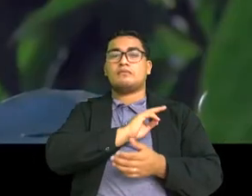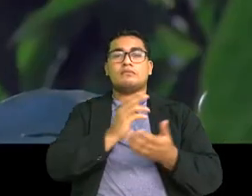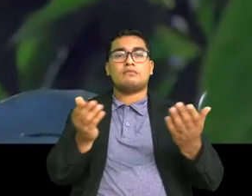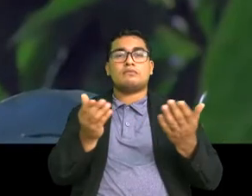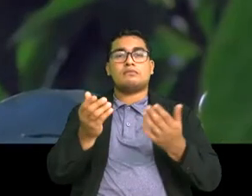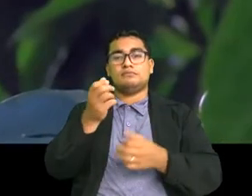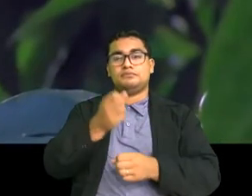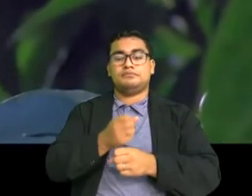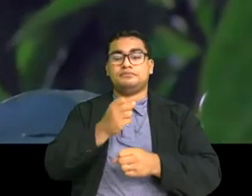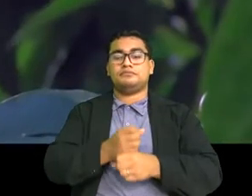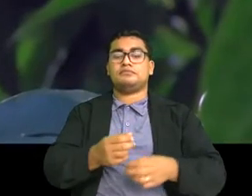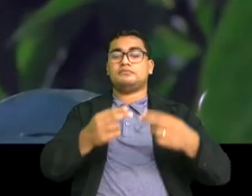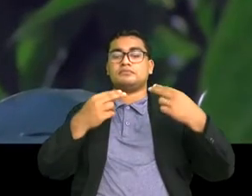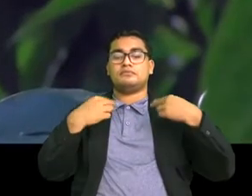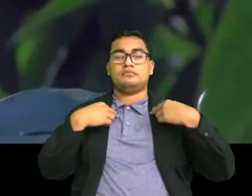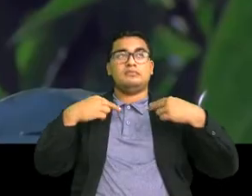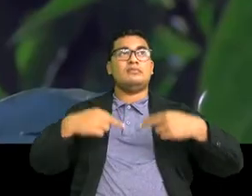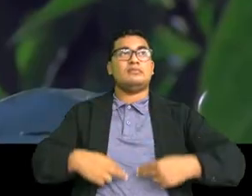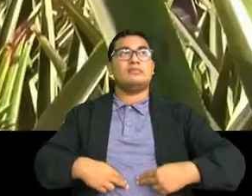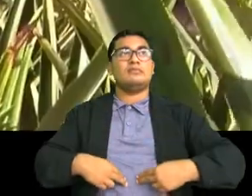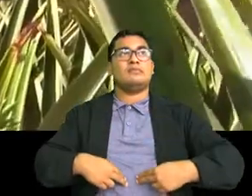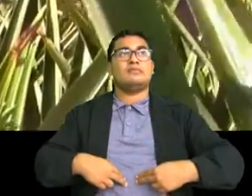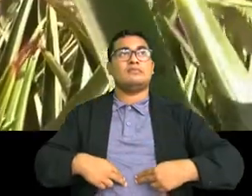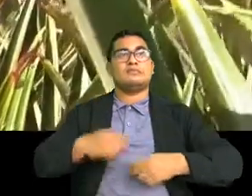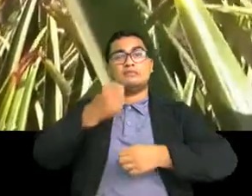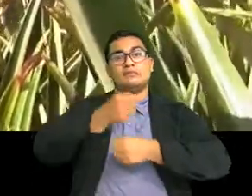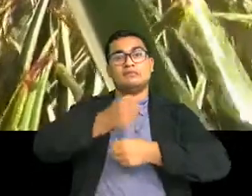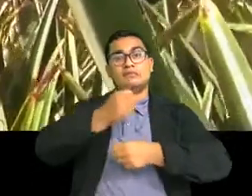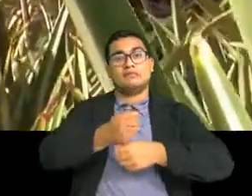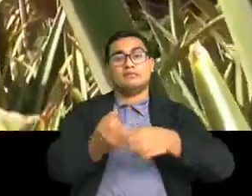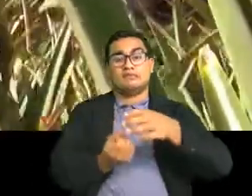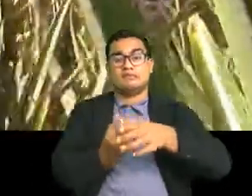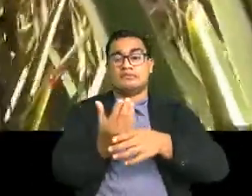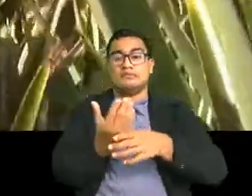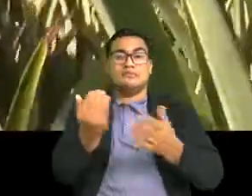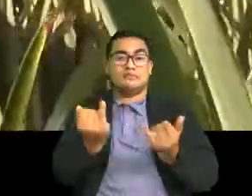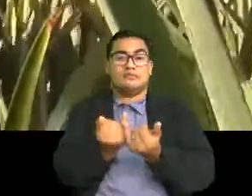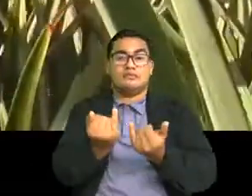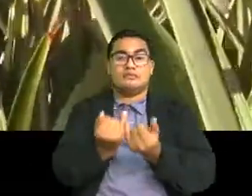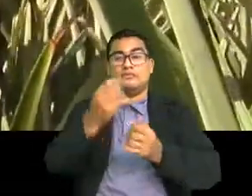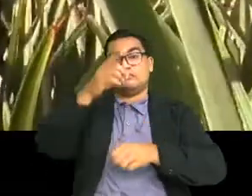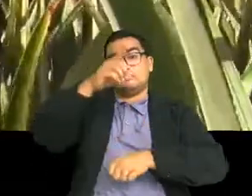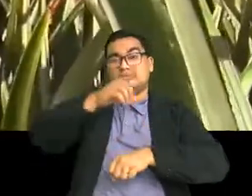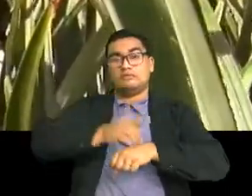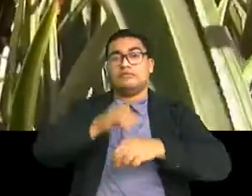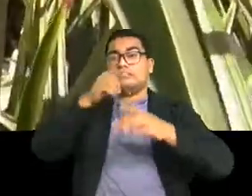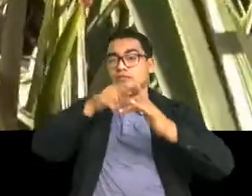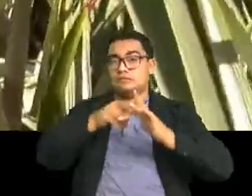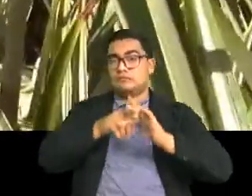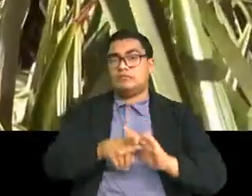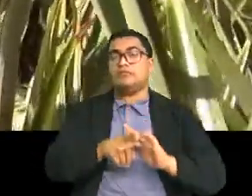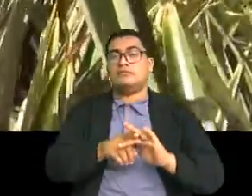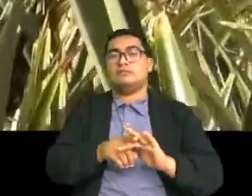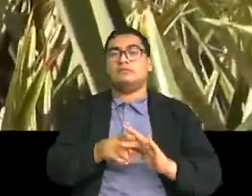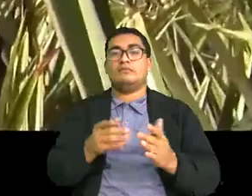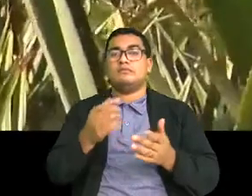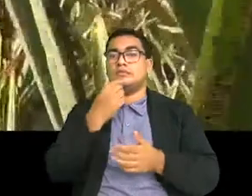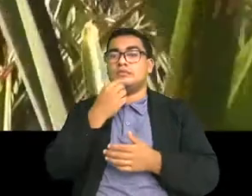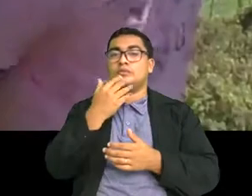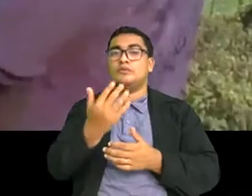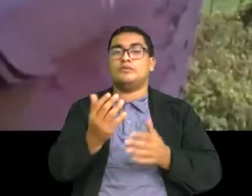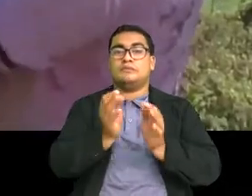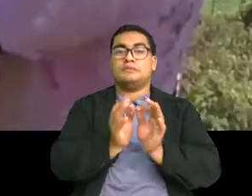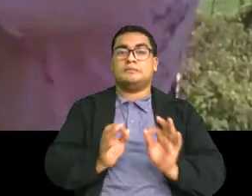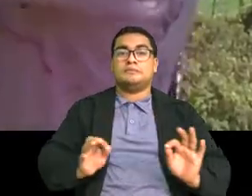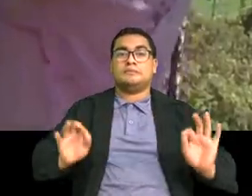humana humana el ser productor es como ser médico es como ser un psicólogo es como ser porque es el principio